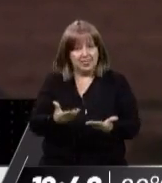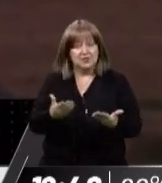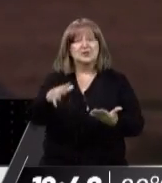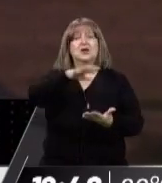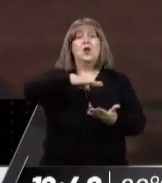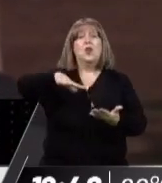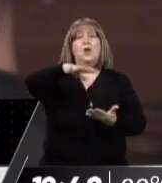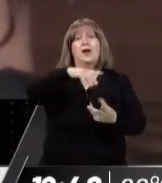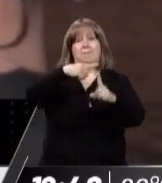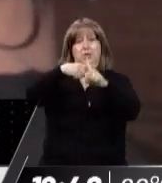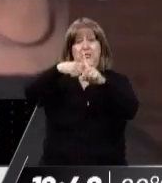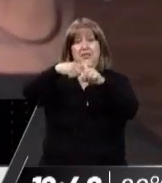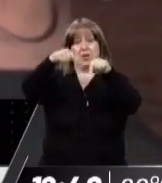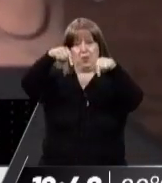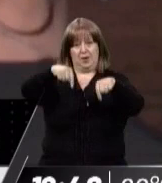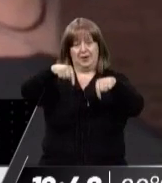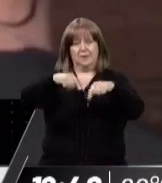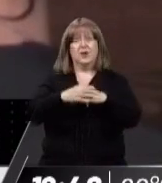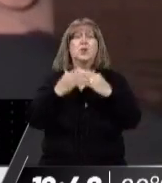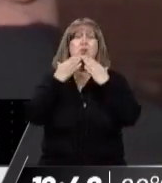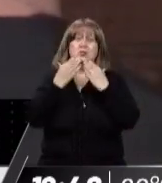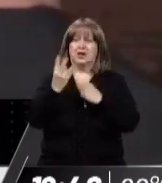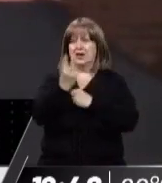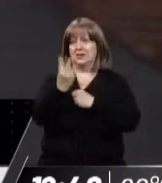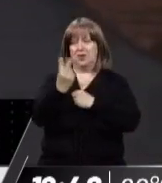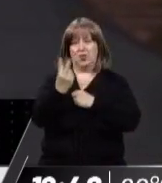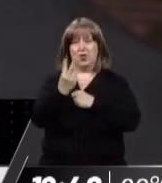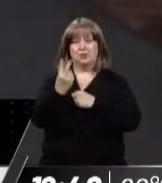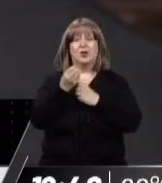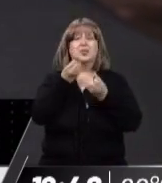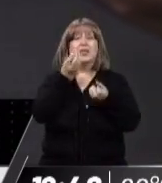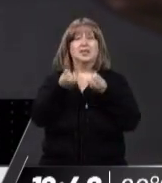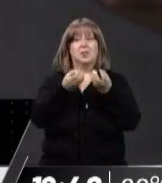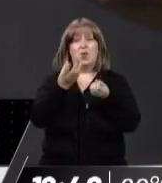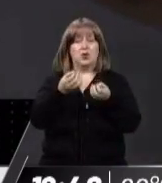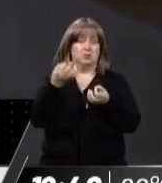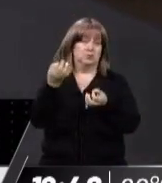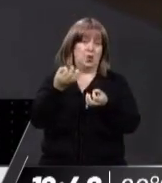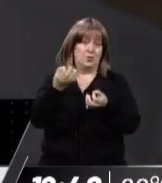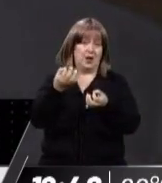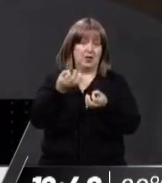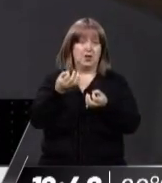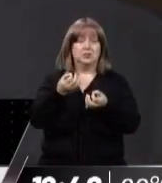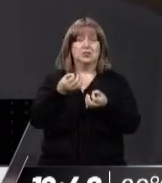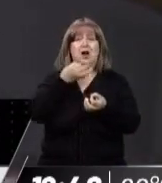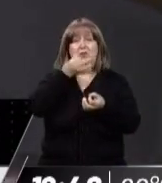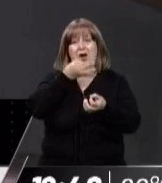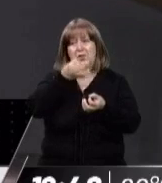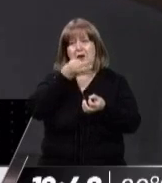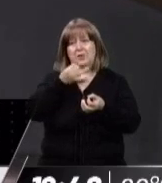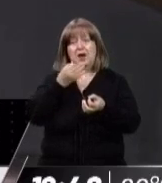lugar. Gracias a los dos porque su testimonio es muy valioso. Muchísimas gracias, Julián, muchísimas gracias por la posibilidad de llevar el